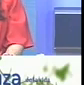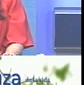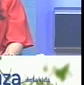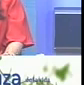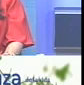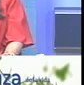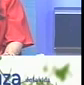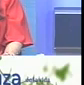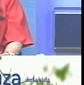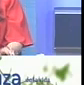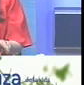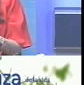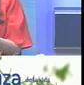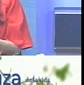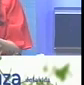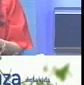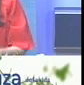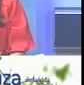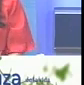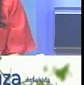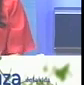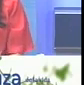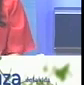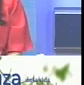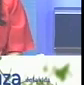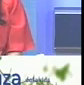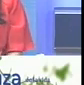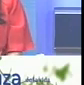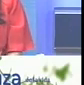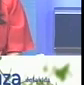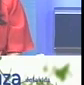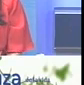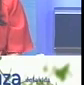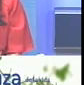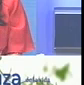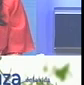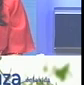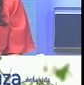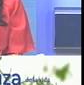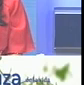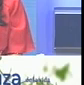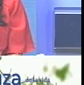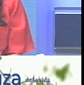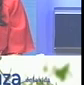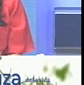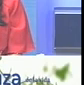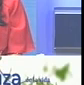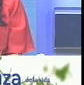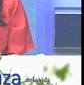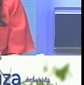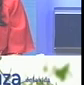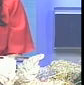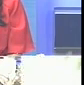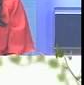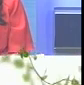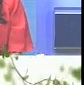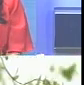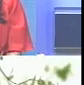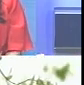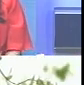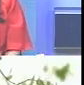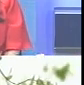Ministerio de Turismo presentó los principales resultados del turismo internacional, vías de acceso y lugares que más le